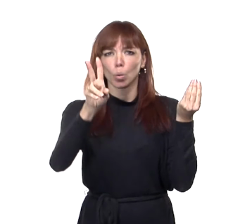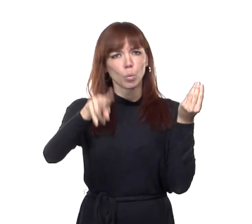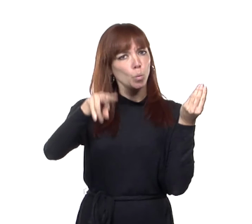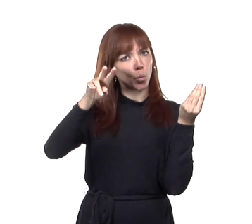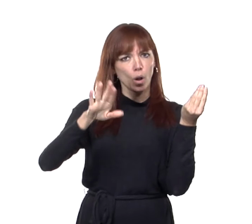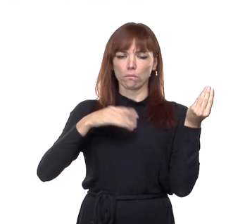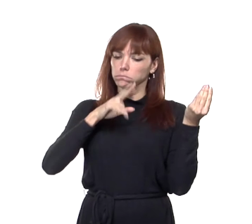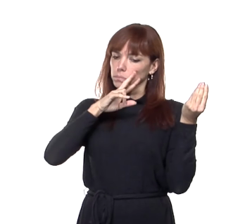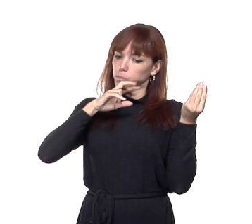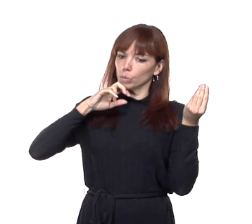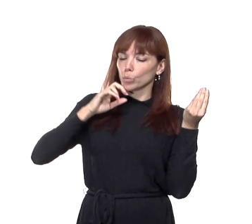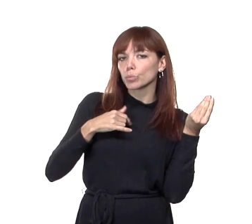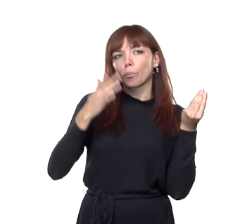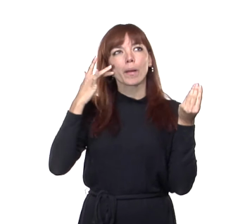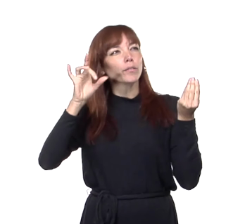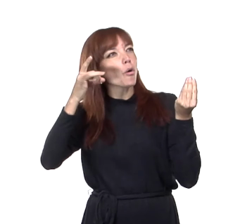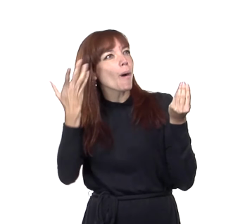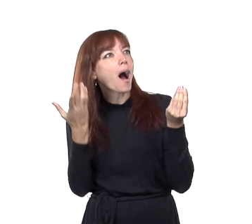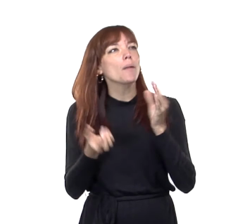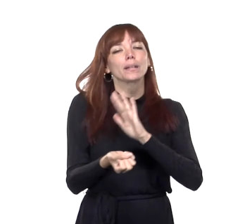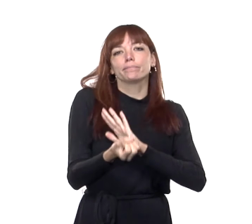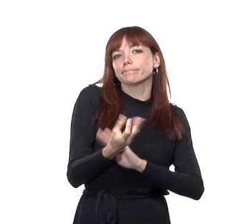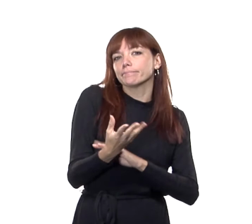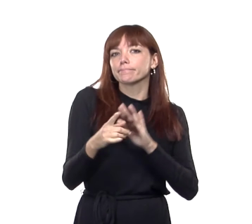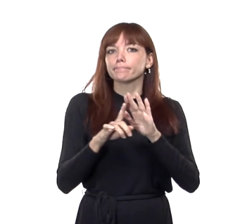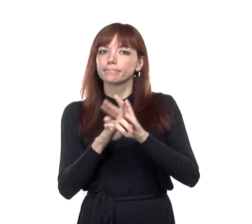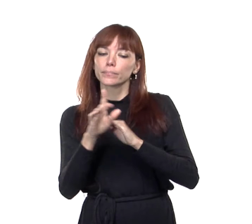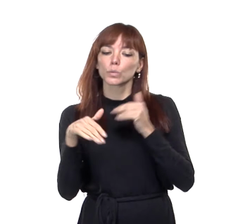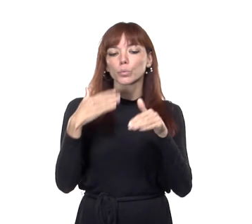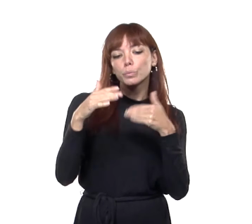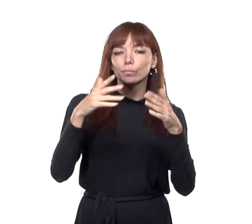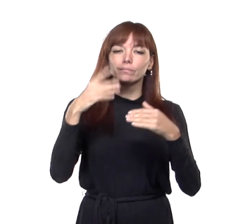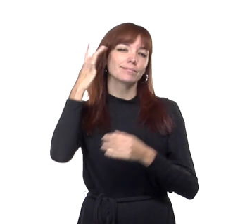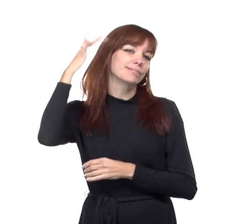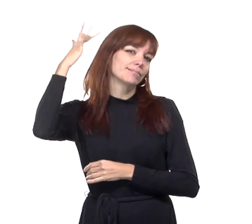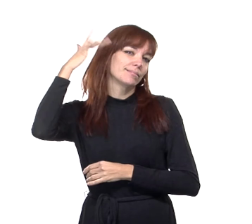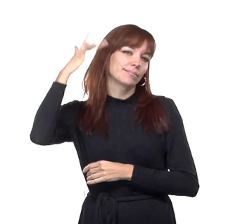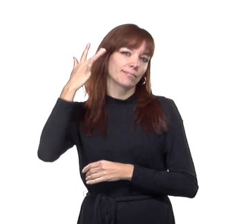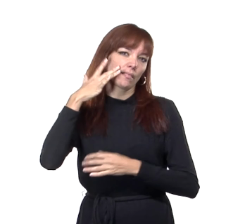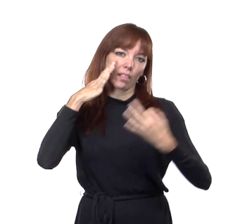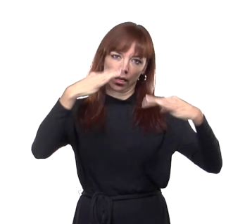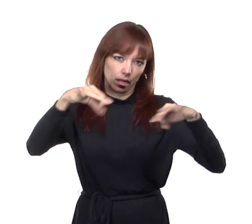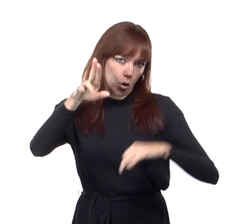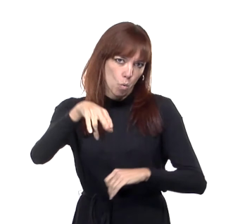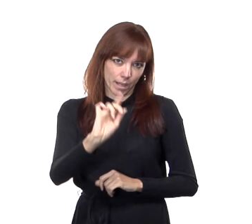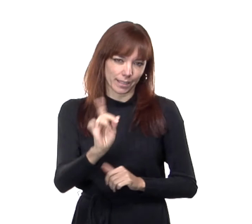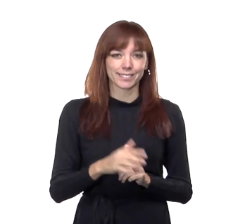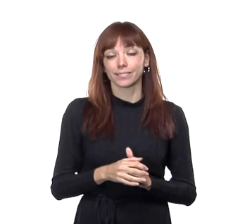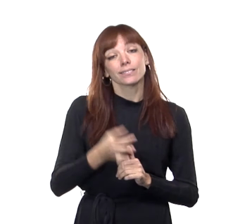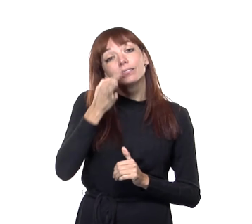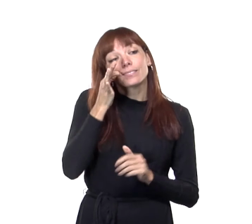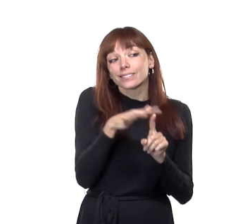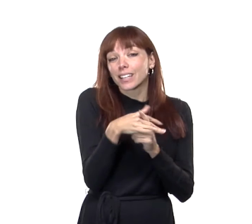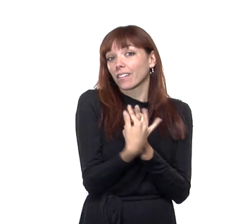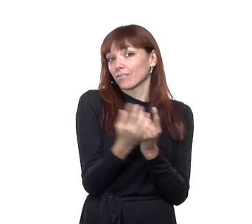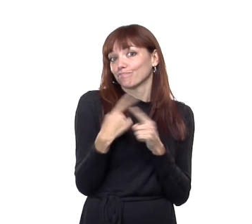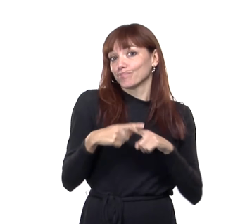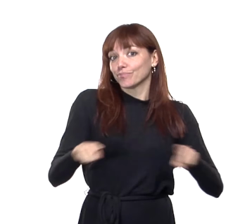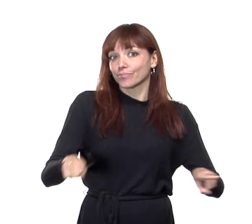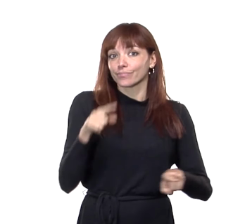manos posibles pues para innovar y para mejorar nuestra sociedad es muy ingenuo la realidad de las cosas es que